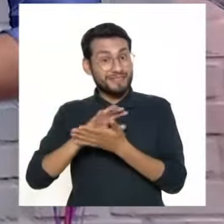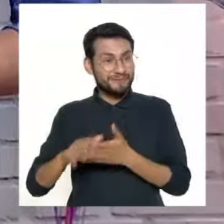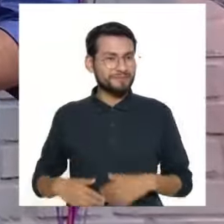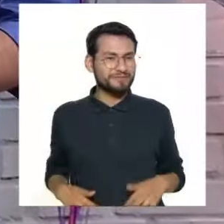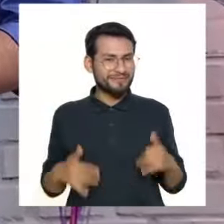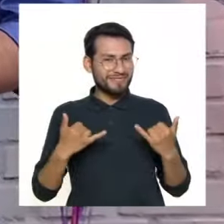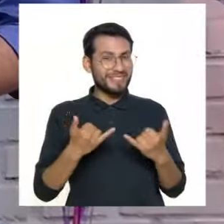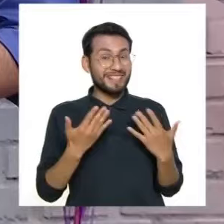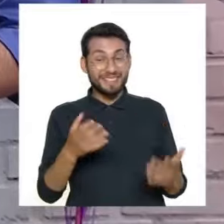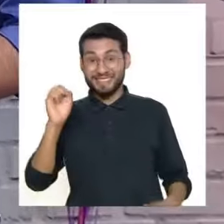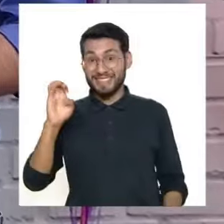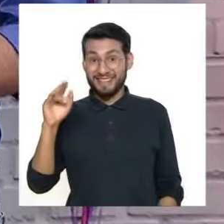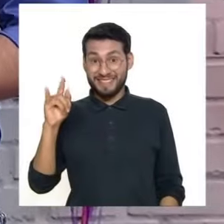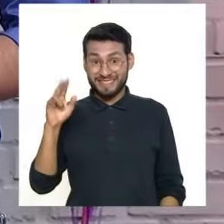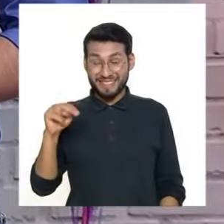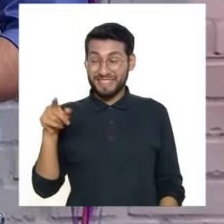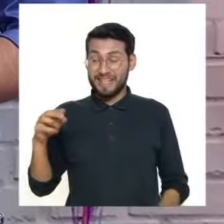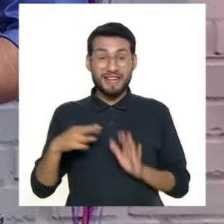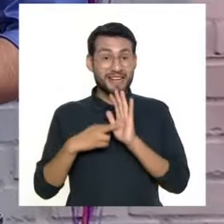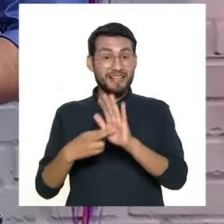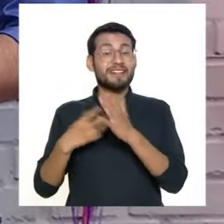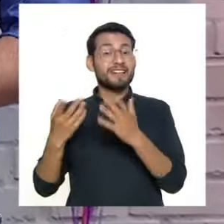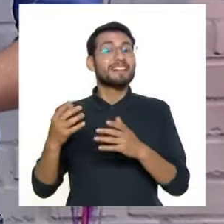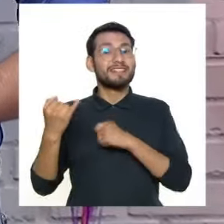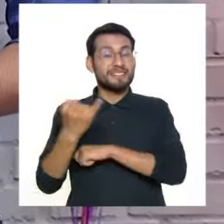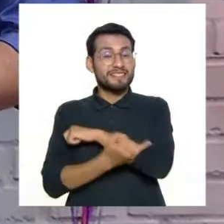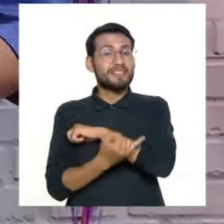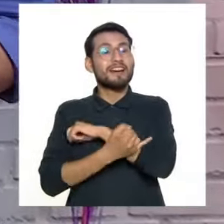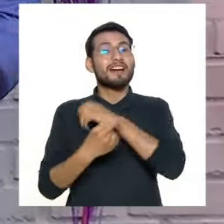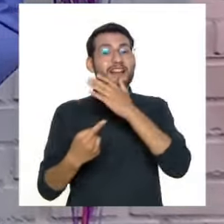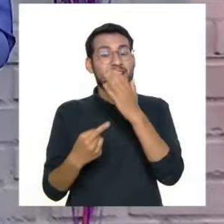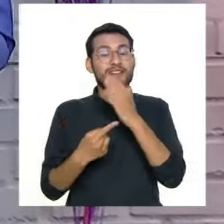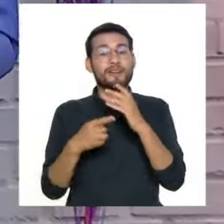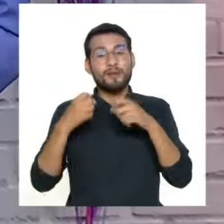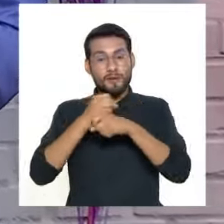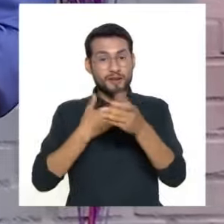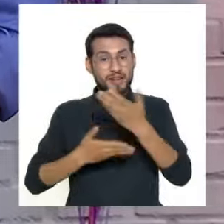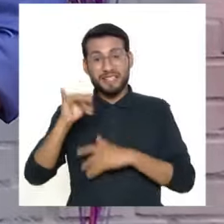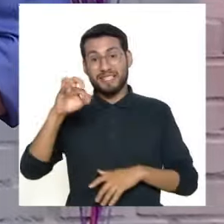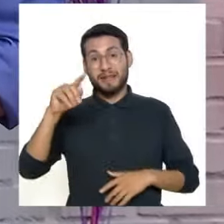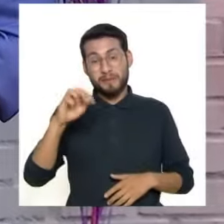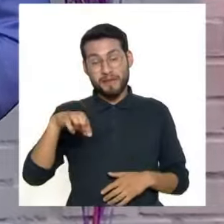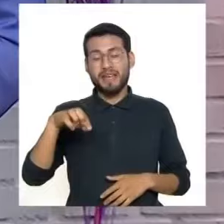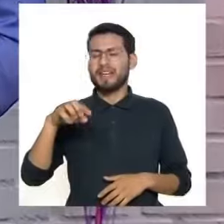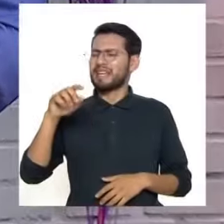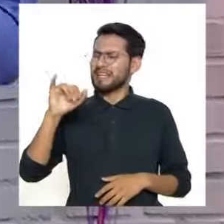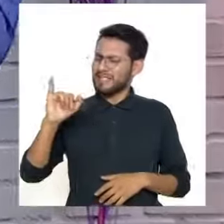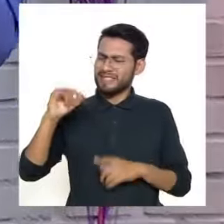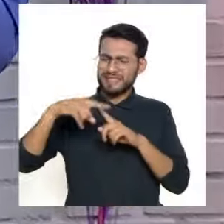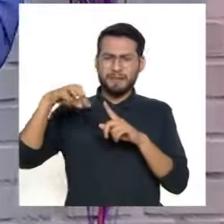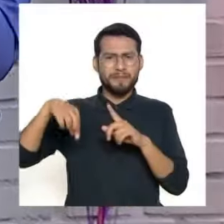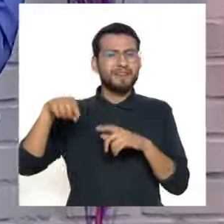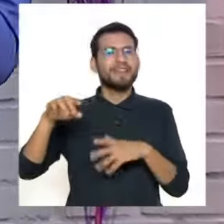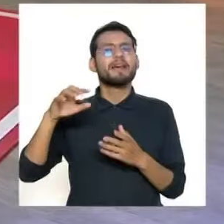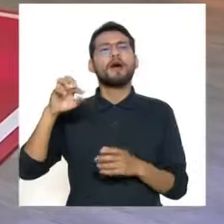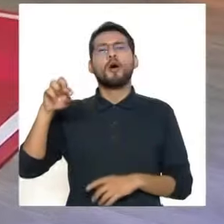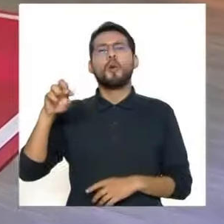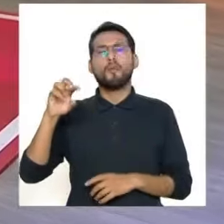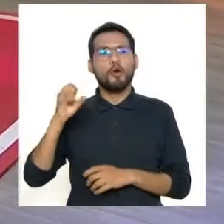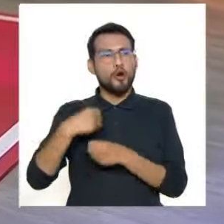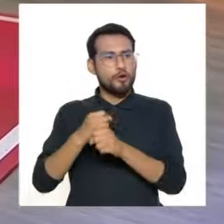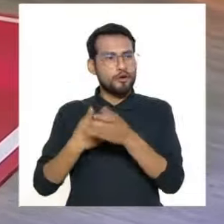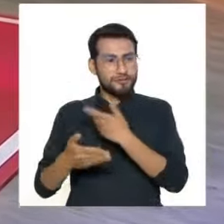Ajá está con nosotros Sebastián Lozano representante del Instituto Tecnológico de la producción itp de produce un aplauso para él que nos